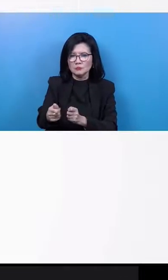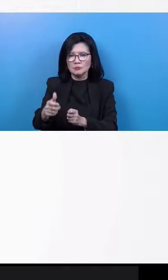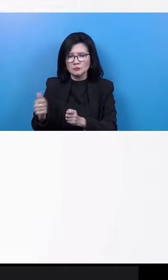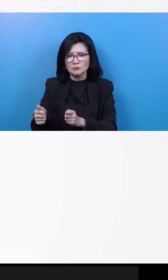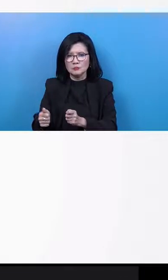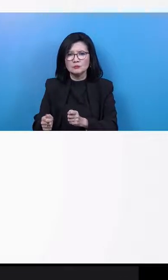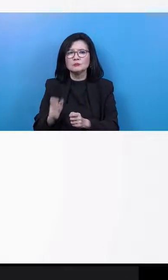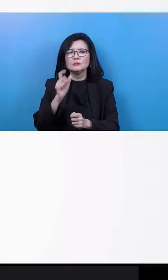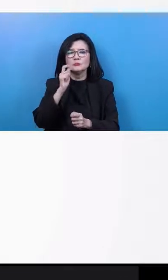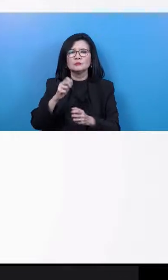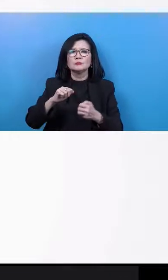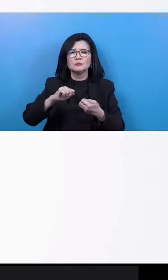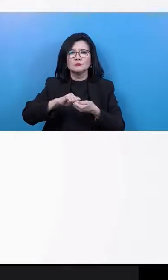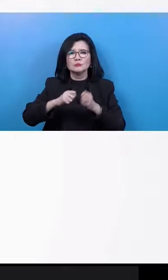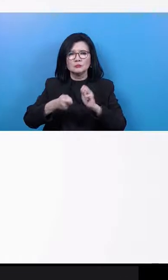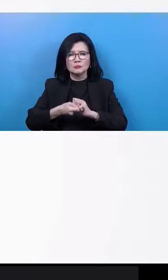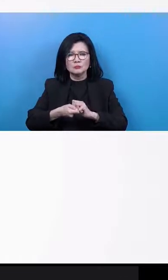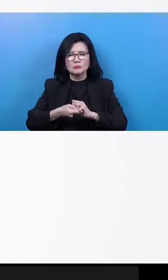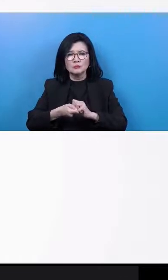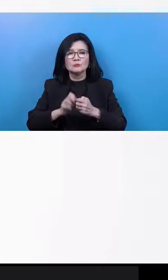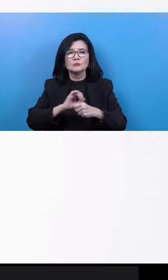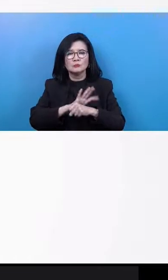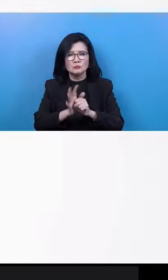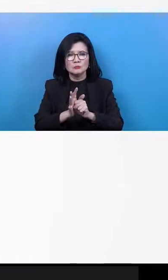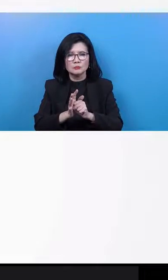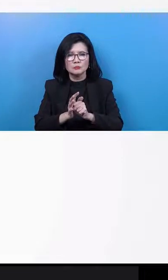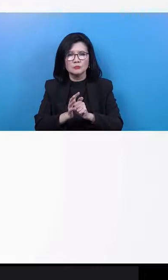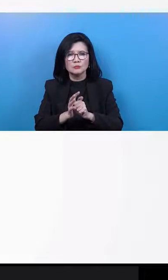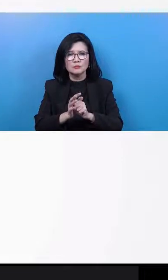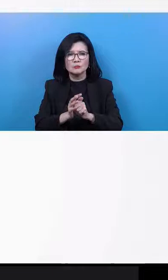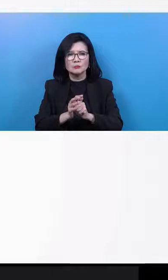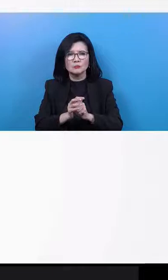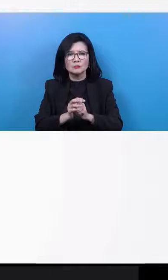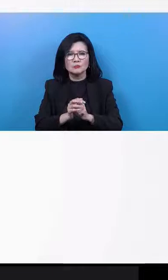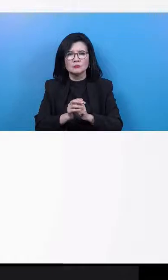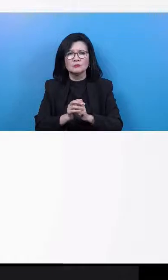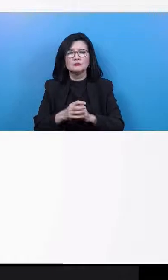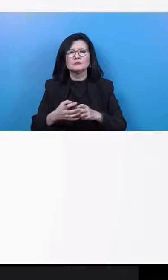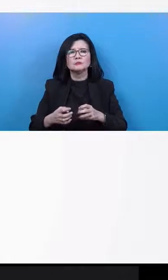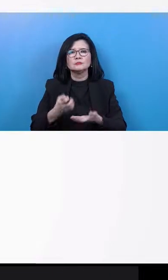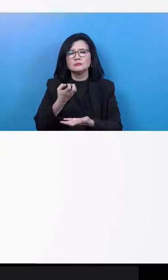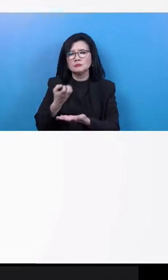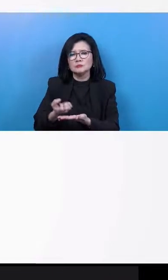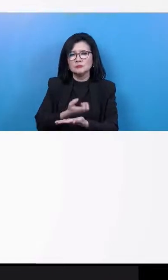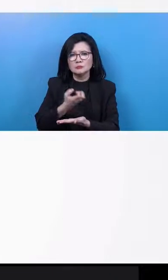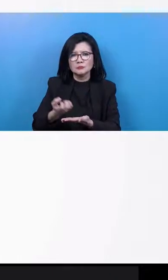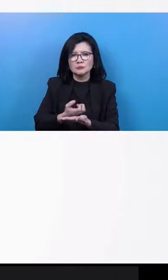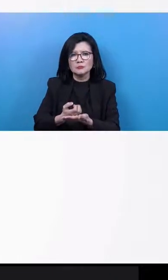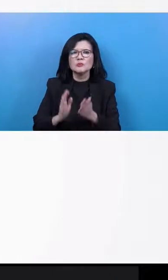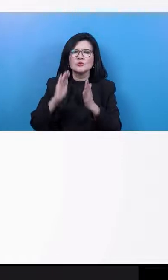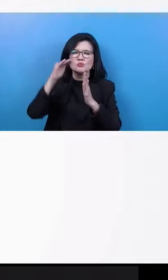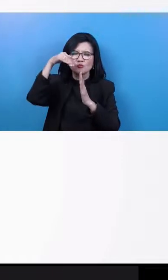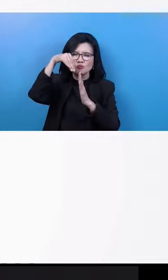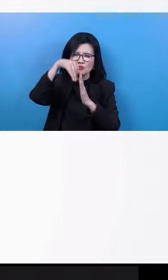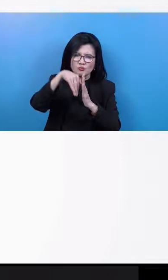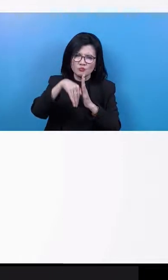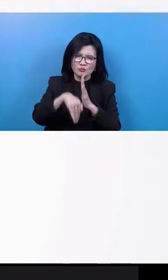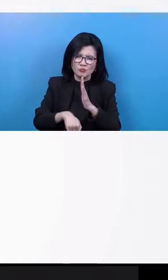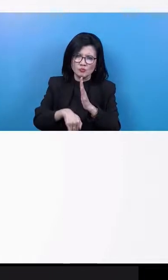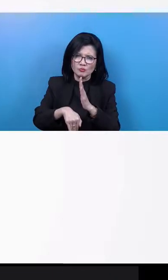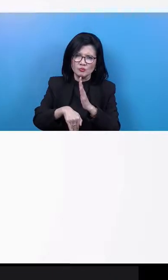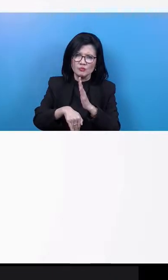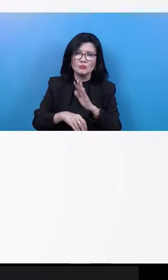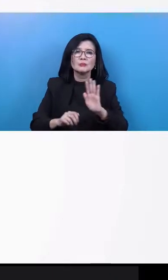la economía se derrumbara y cayera en 6.7%. No obstante eso, en el